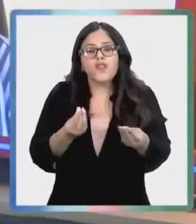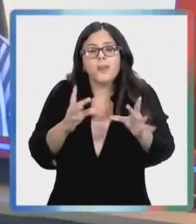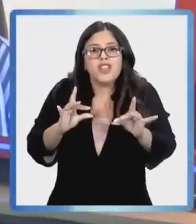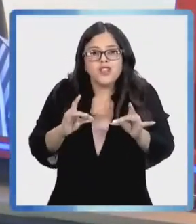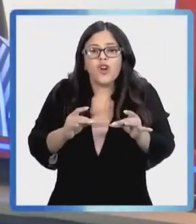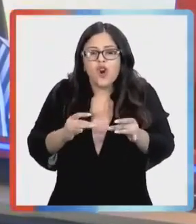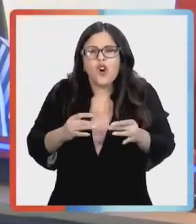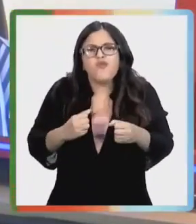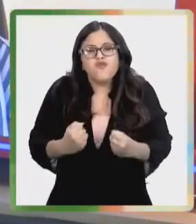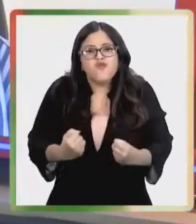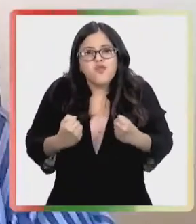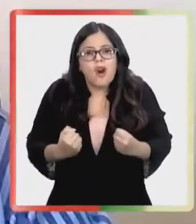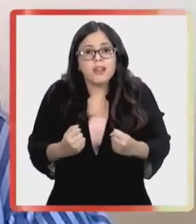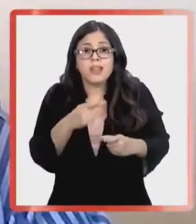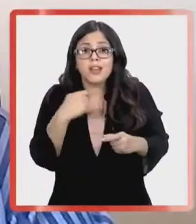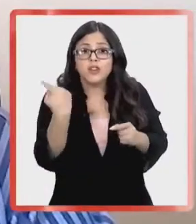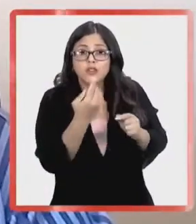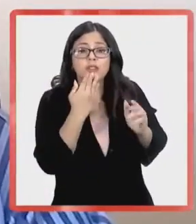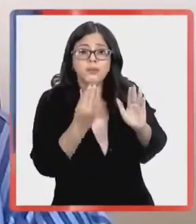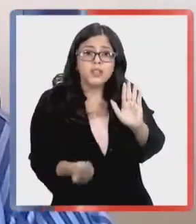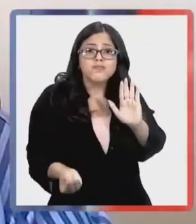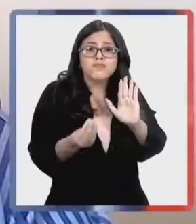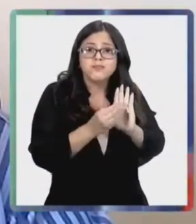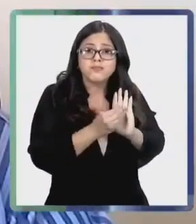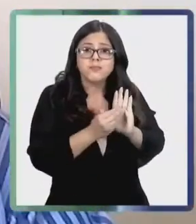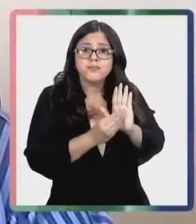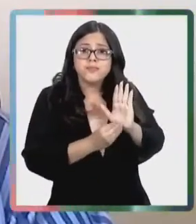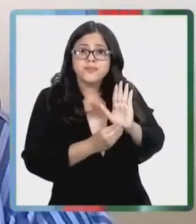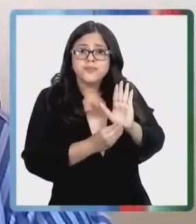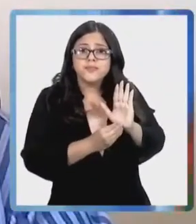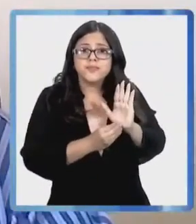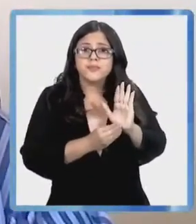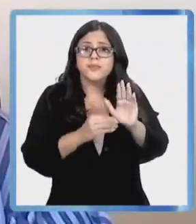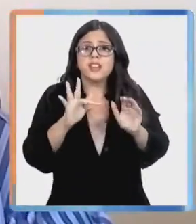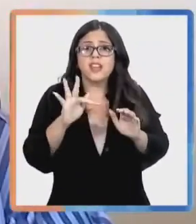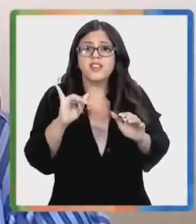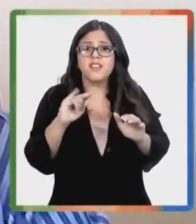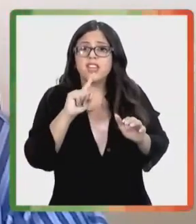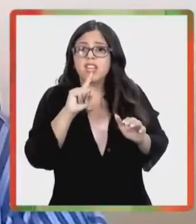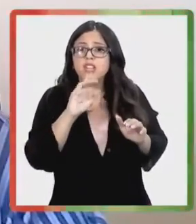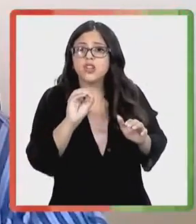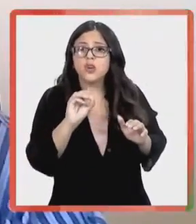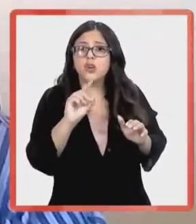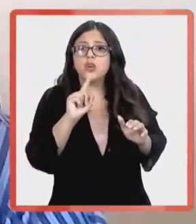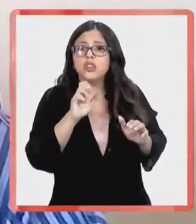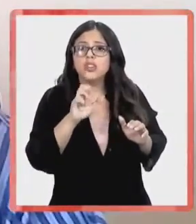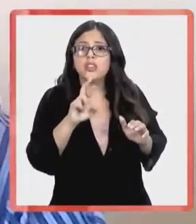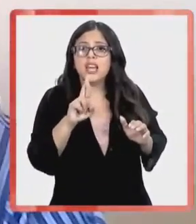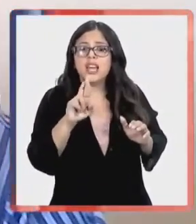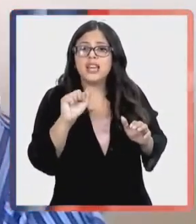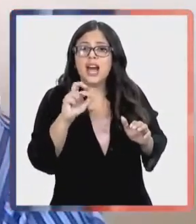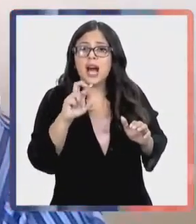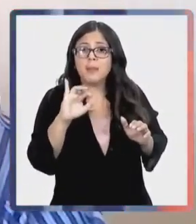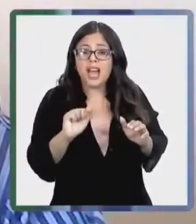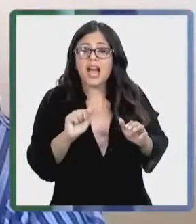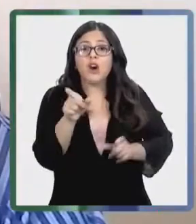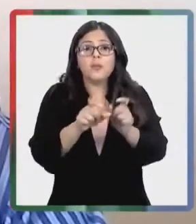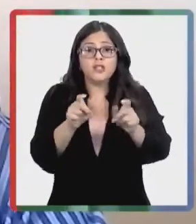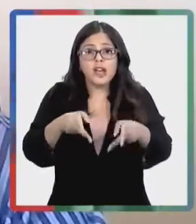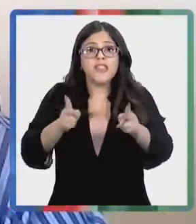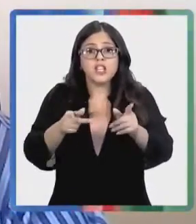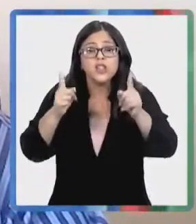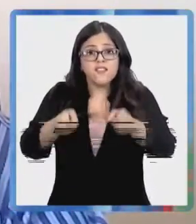muy intenso, nosotros consagramos también, a través de la llamada fitoterapia, que las personas mantengan todos sus derechos y